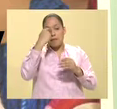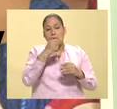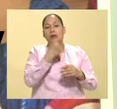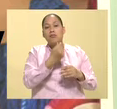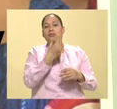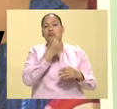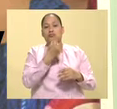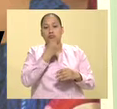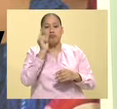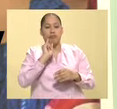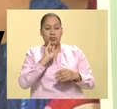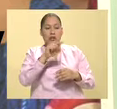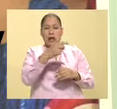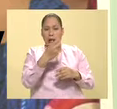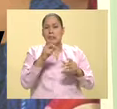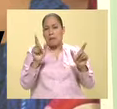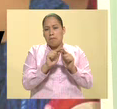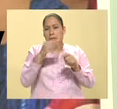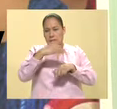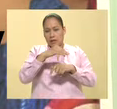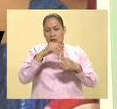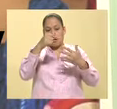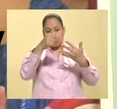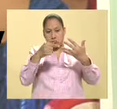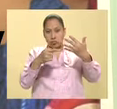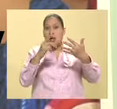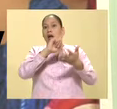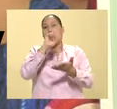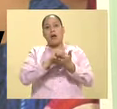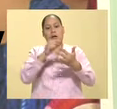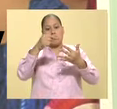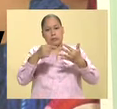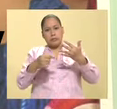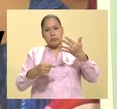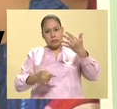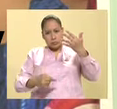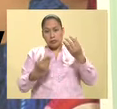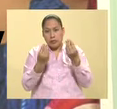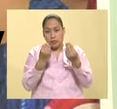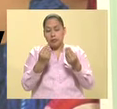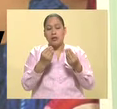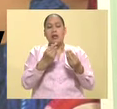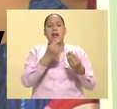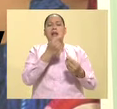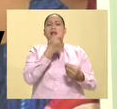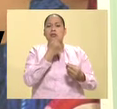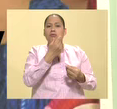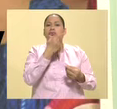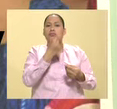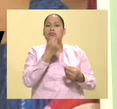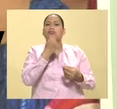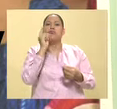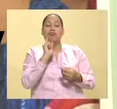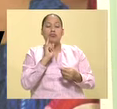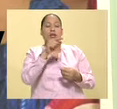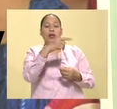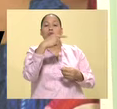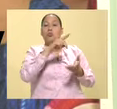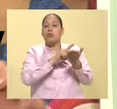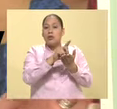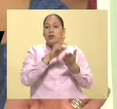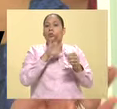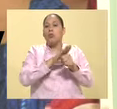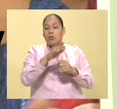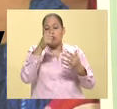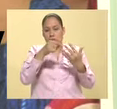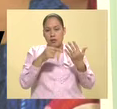una ley muy amplia. De hecho, nos vamos a llevar 2 programas para explicarles a los niños cuáles son sus derechos. La ley maneja